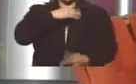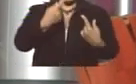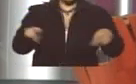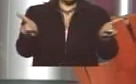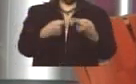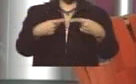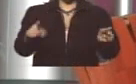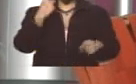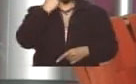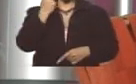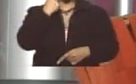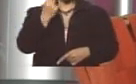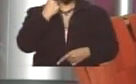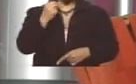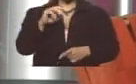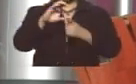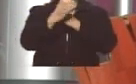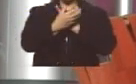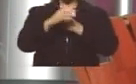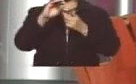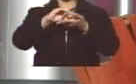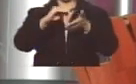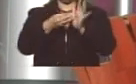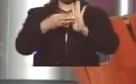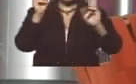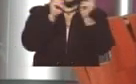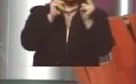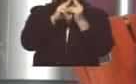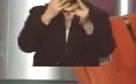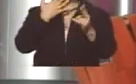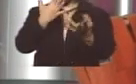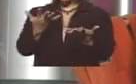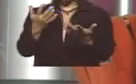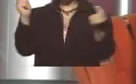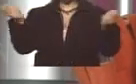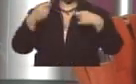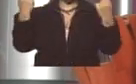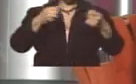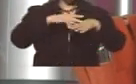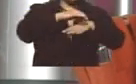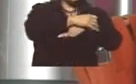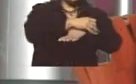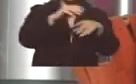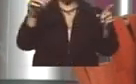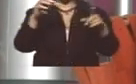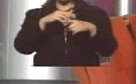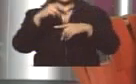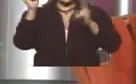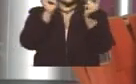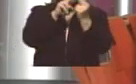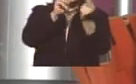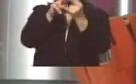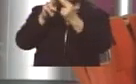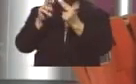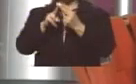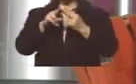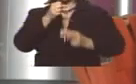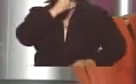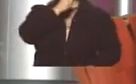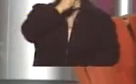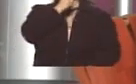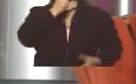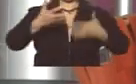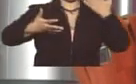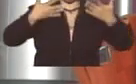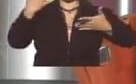nuestra música, por nuestras costumbres, por nuestros cultores, conocerlos, porque si se da la tarea de manera mediática de conocer a